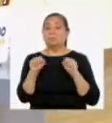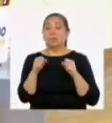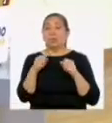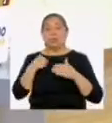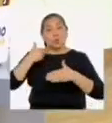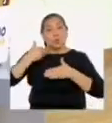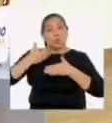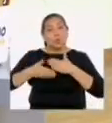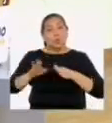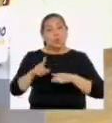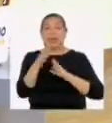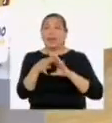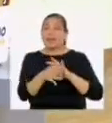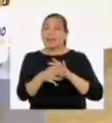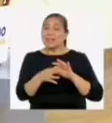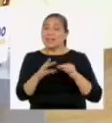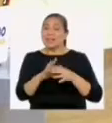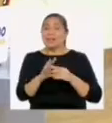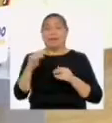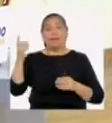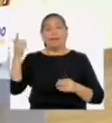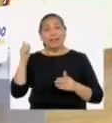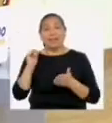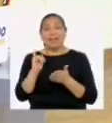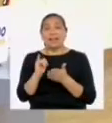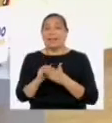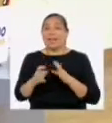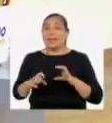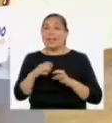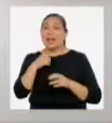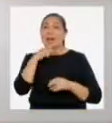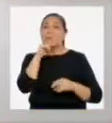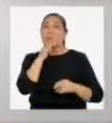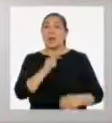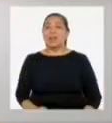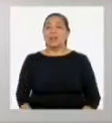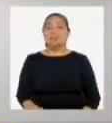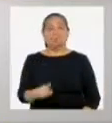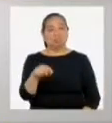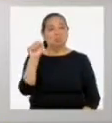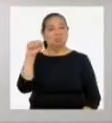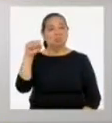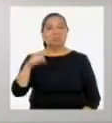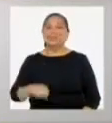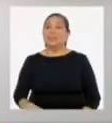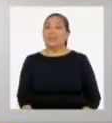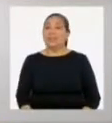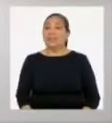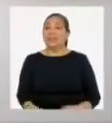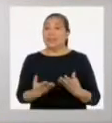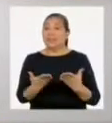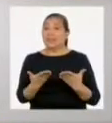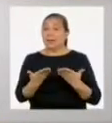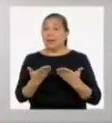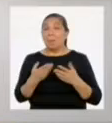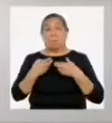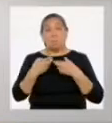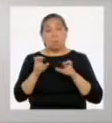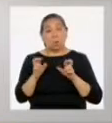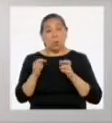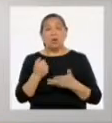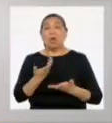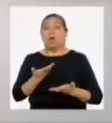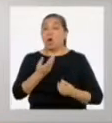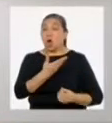existe una continuidad a lo largo de la historia sobre el liderazgo que han ejercido las mujeres. Por supuesto, tanto en el ámbito